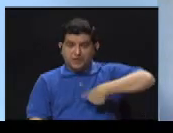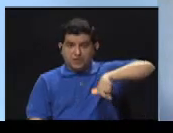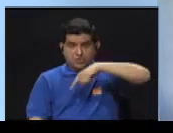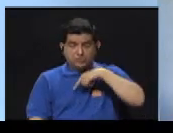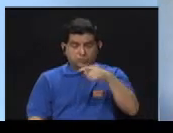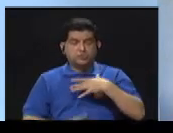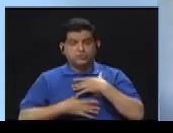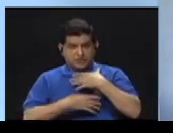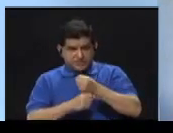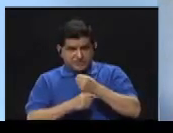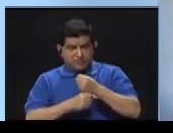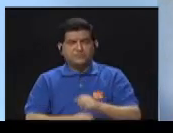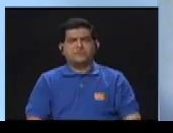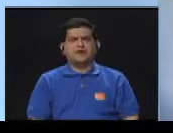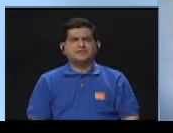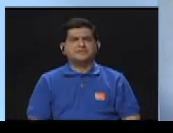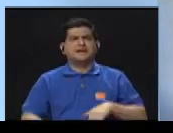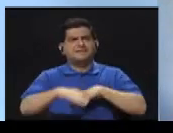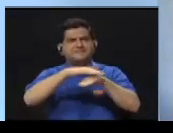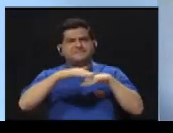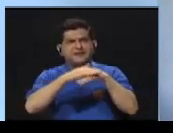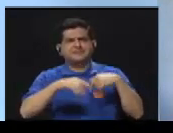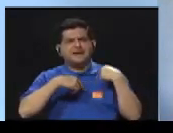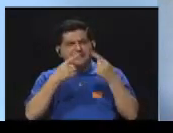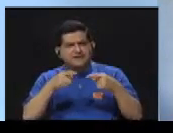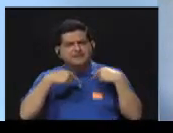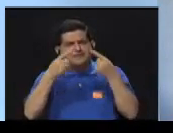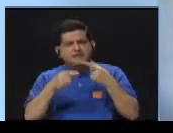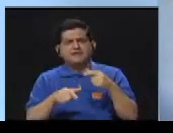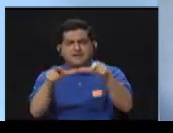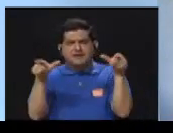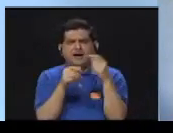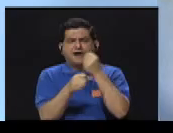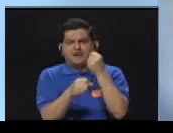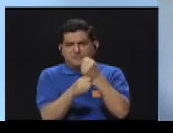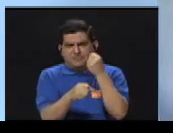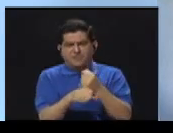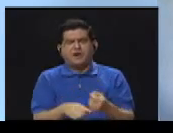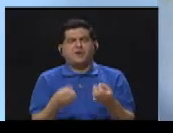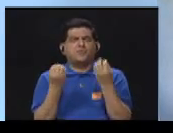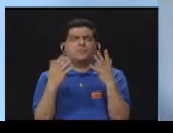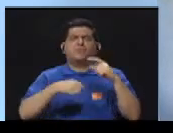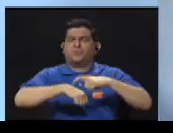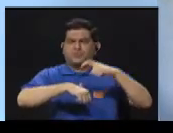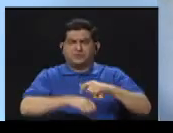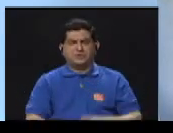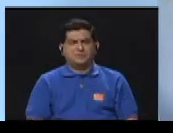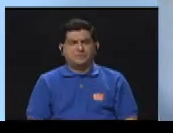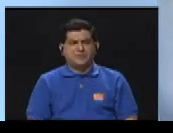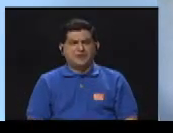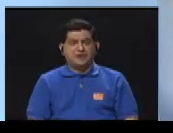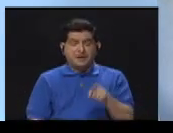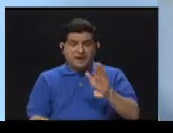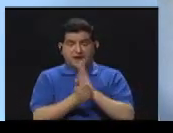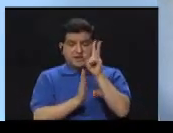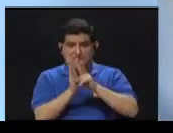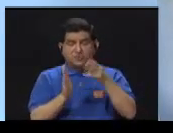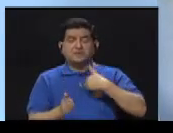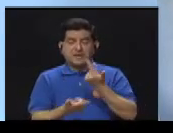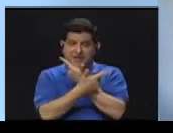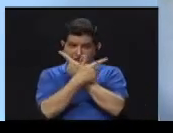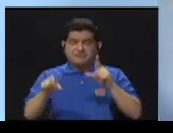nosotros esa confianza se construyó mucho, yendo mucho a la obra. Nosotros fuimos muchísimo tiempo. Fue un documental que teníamos esa